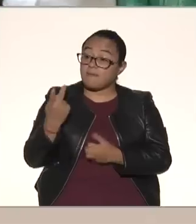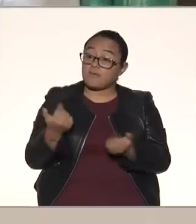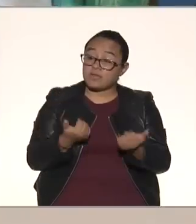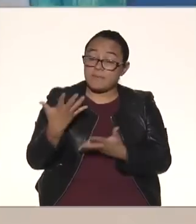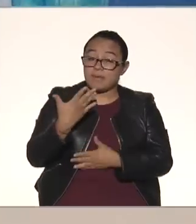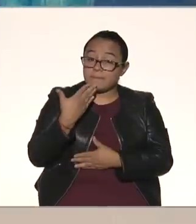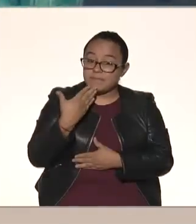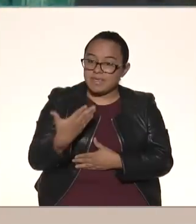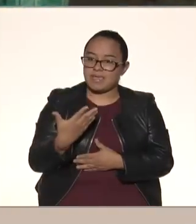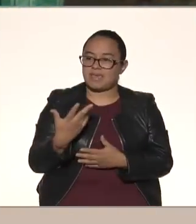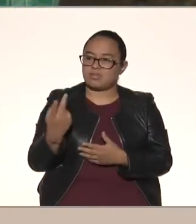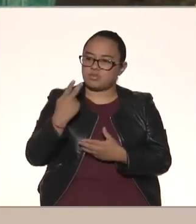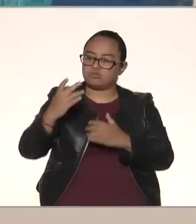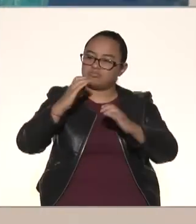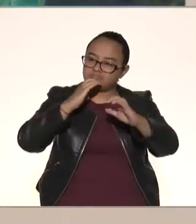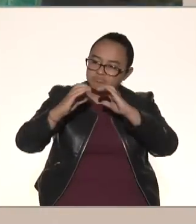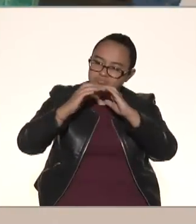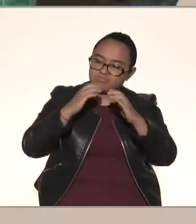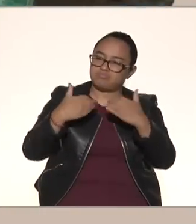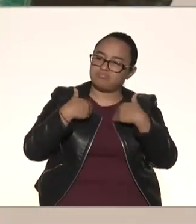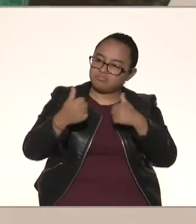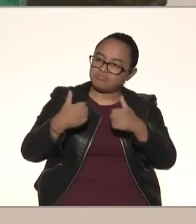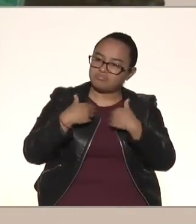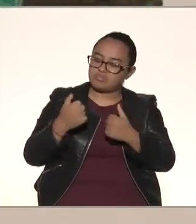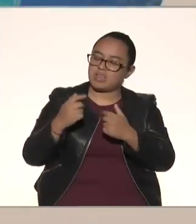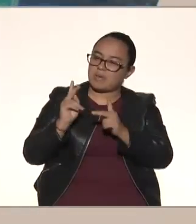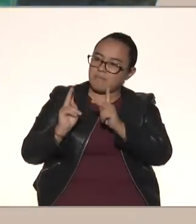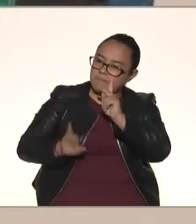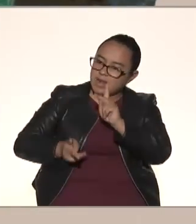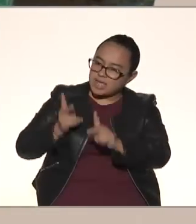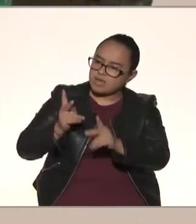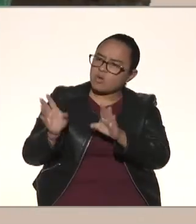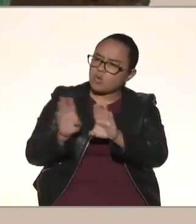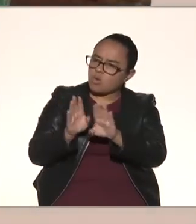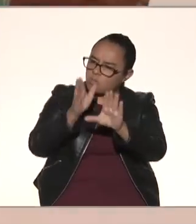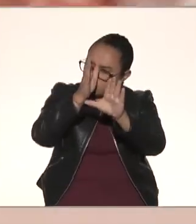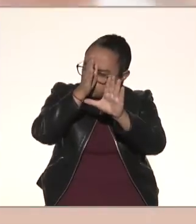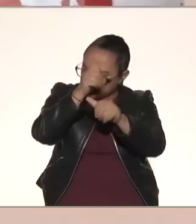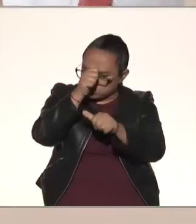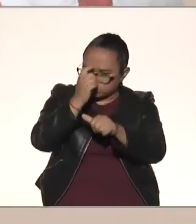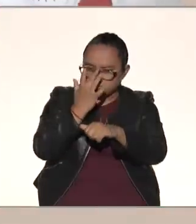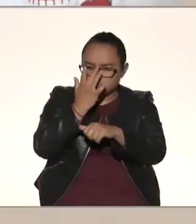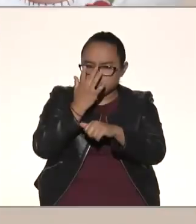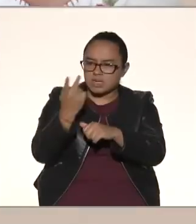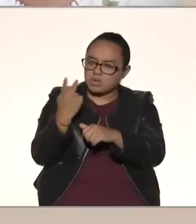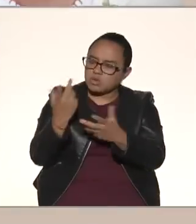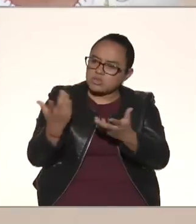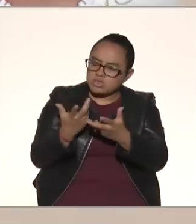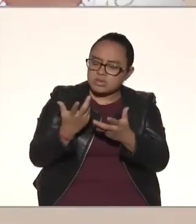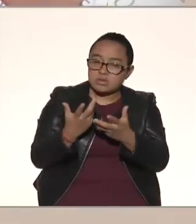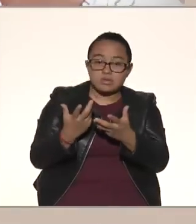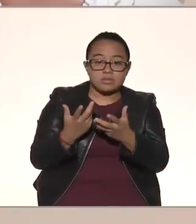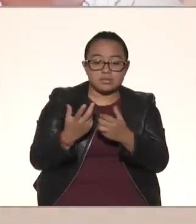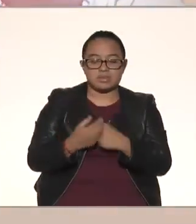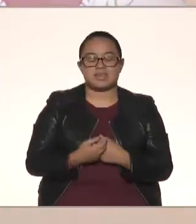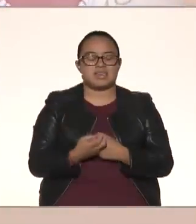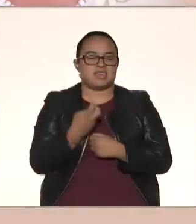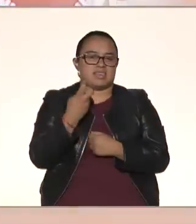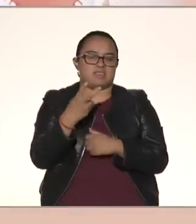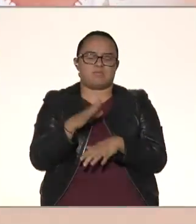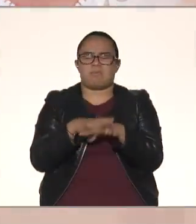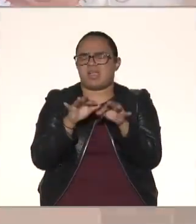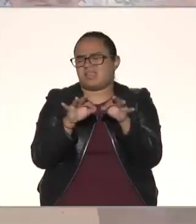un buen entendimiento, el dialogar, el llegar a acuerdos, no tiene, no tiene precio,